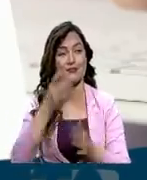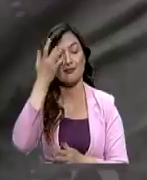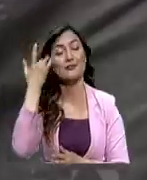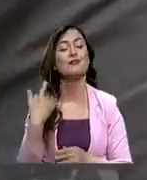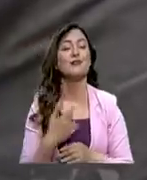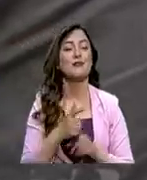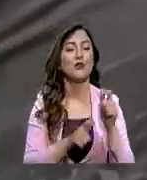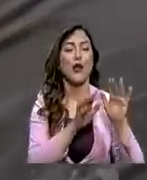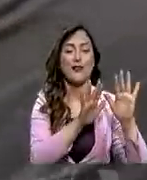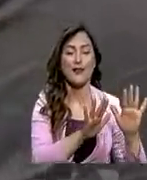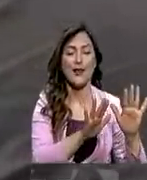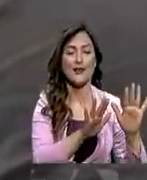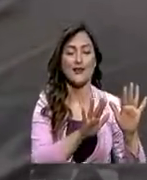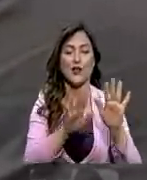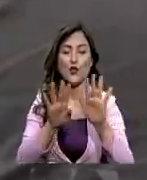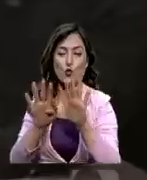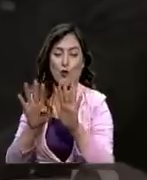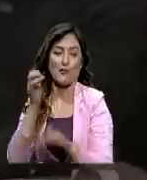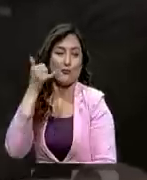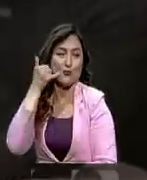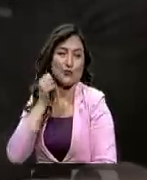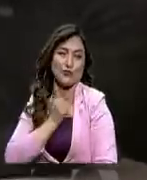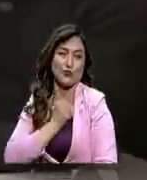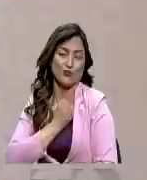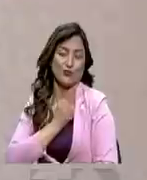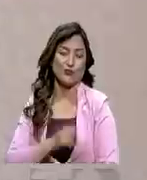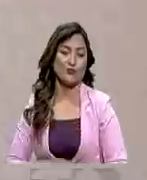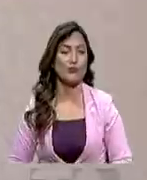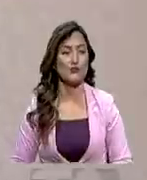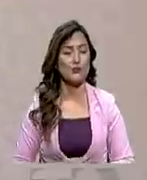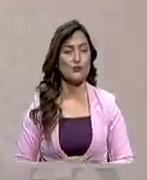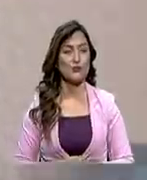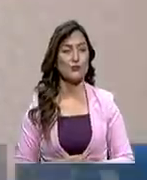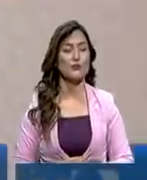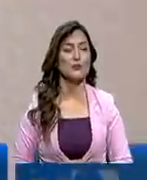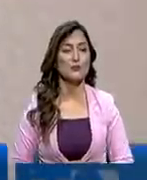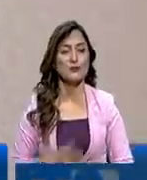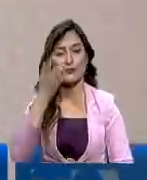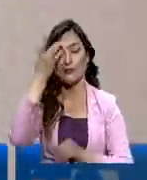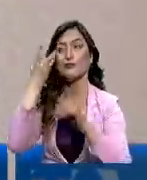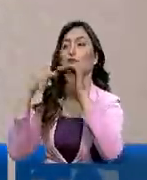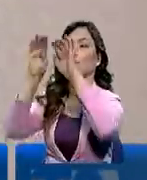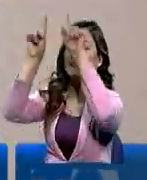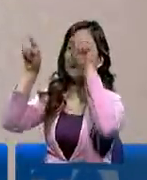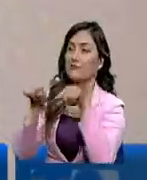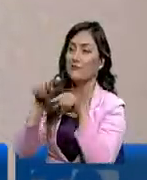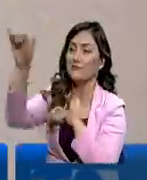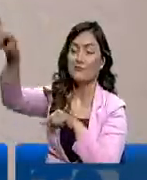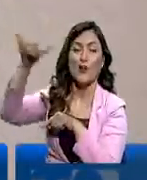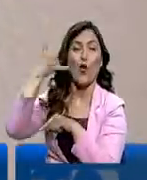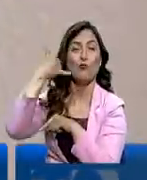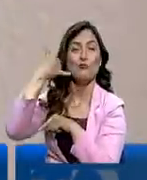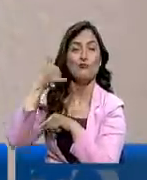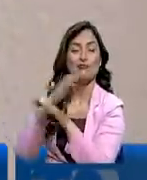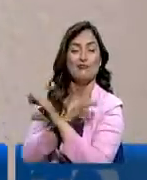de cada 10 habitantes, 9 tienen un teléfono celular. Estas cabinas telefónicas tenderán a desaparecer con el paso de los años, pero en cambio